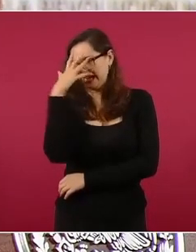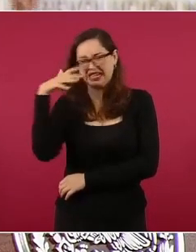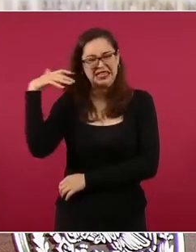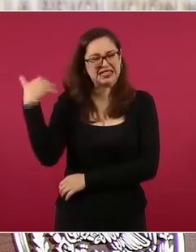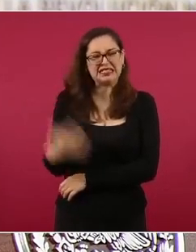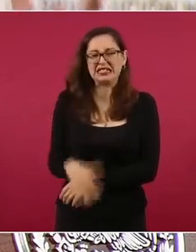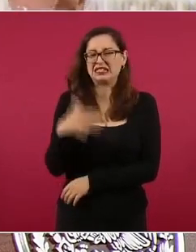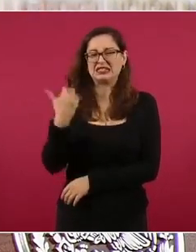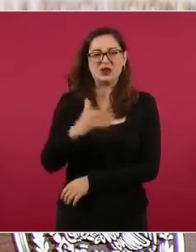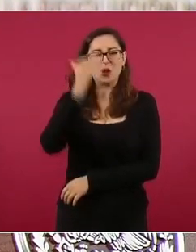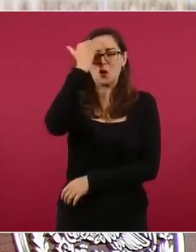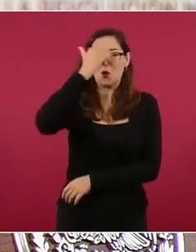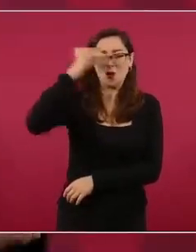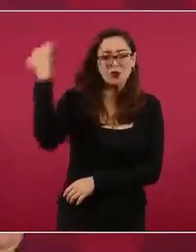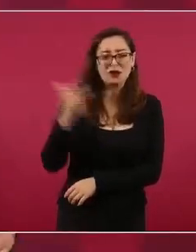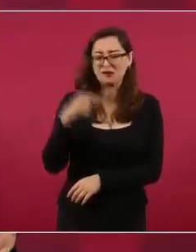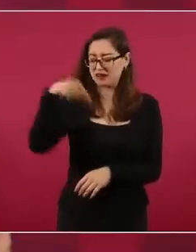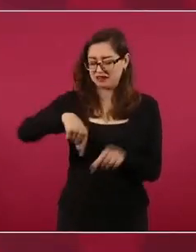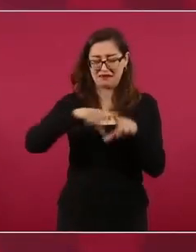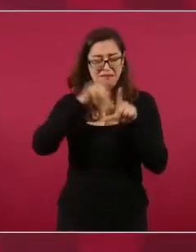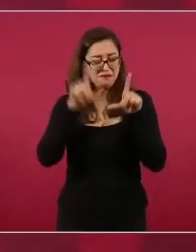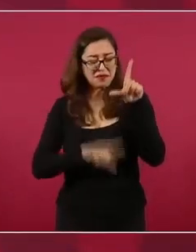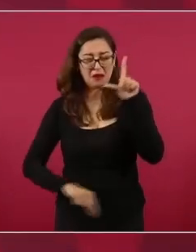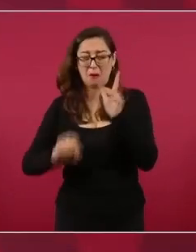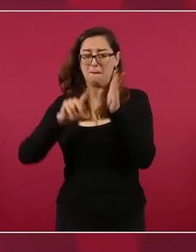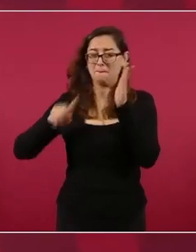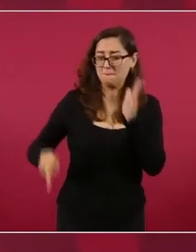los fraudes electorales de México,